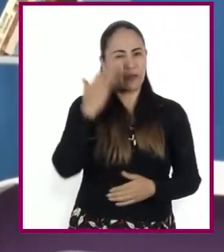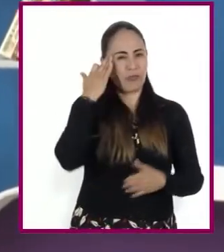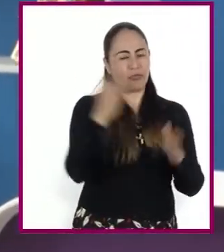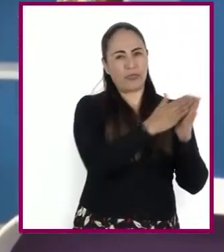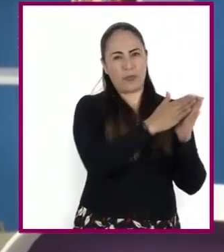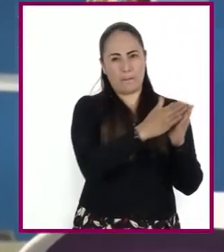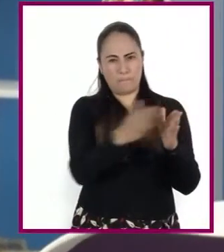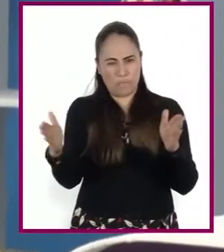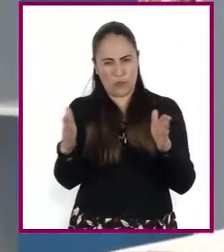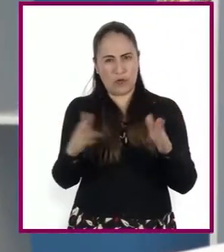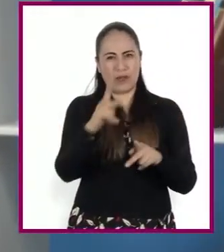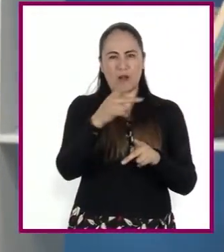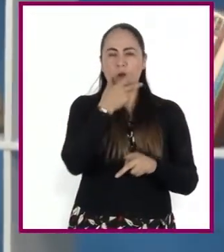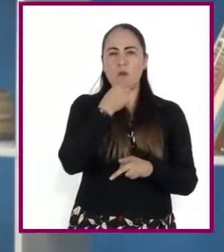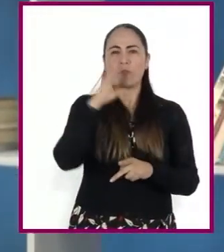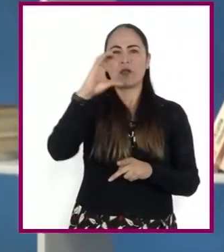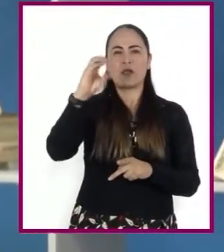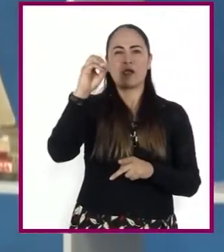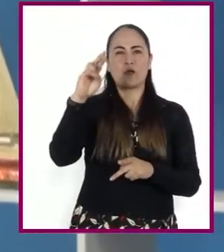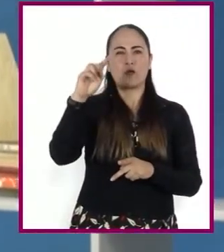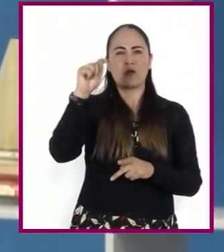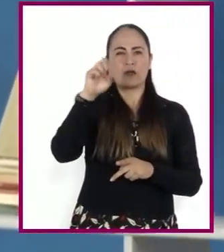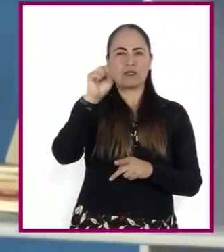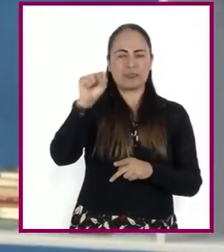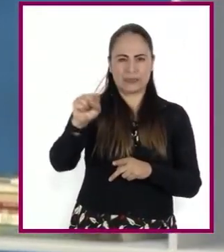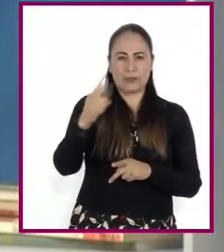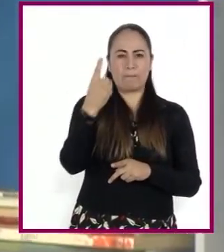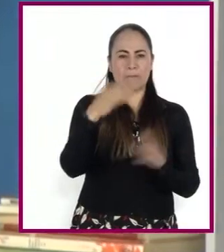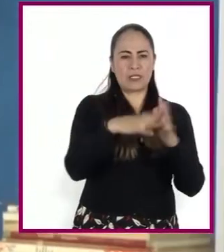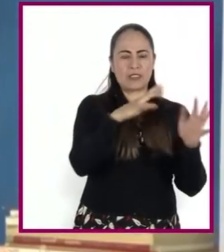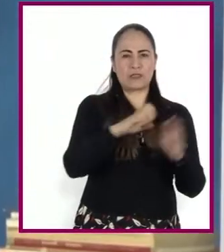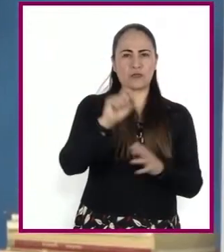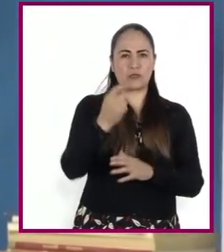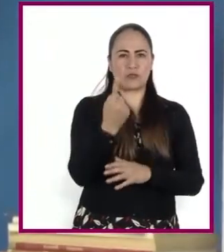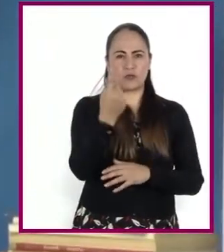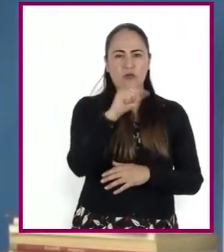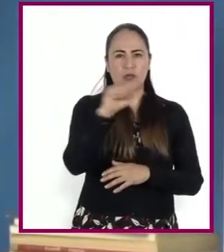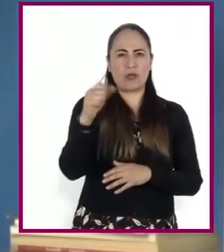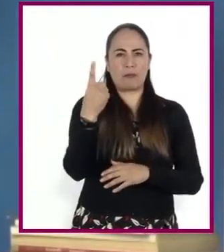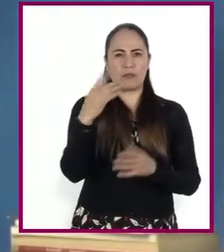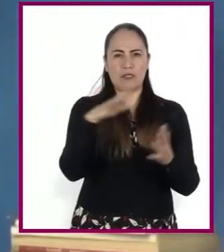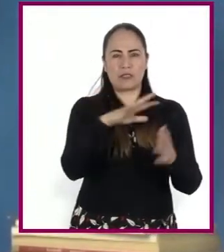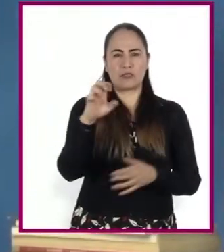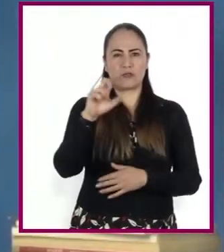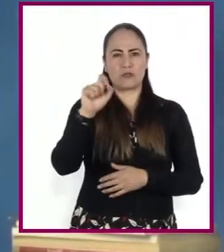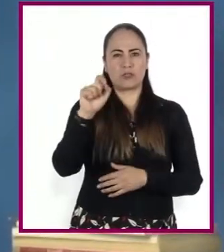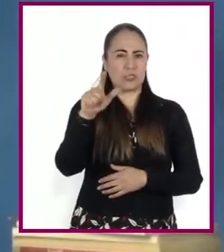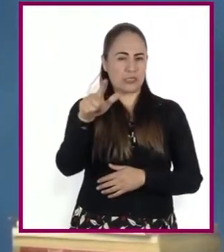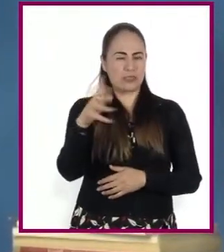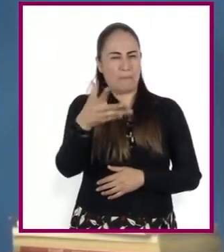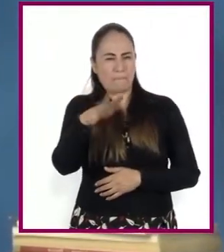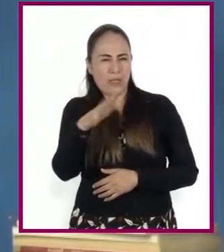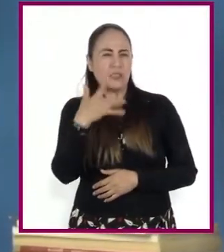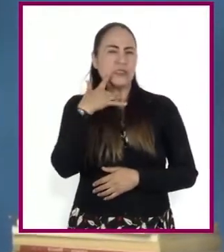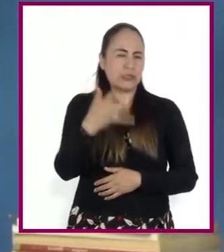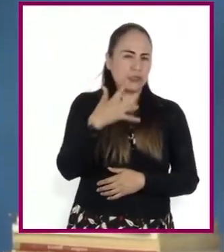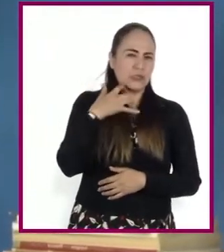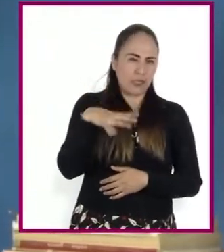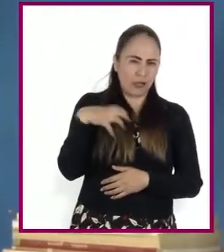Nueva España, se estableció el 15 de octubre de 1522, por órdenes del rey Carlos